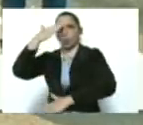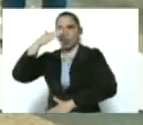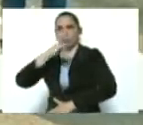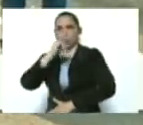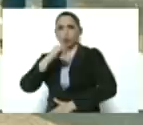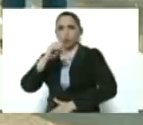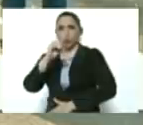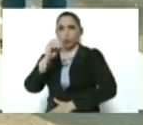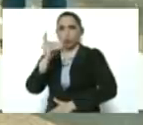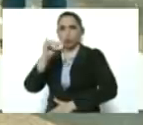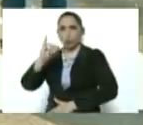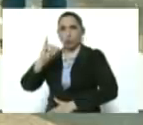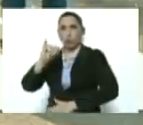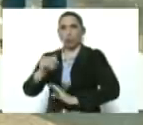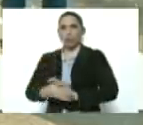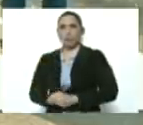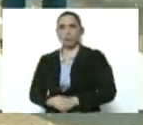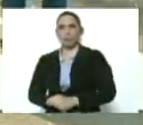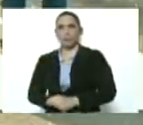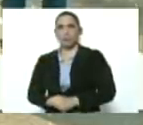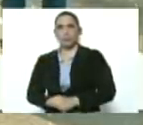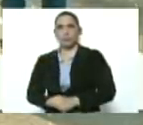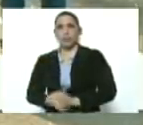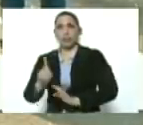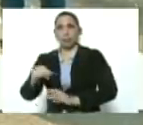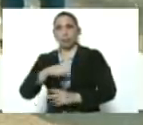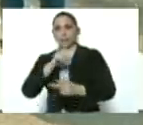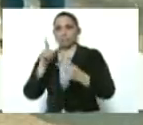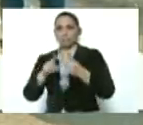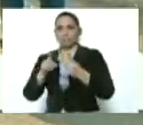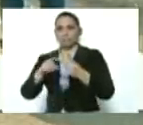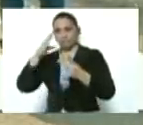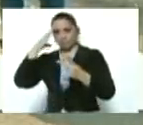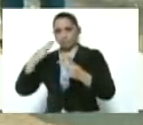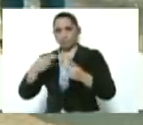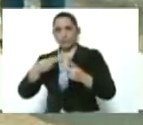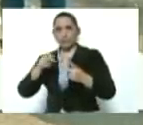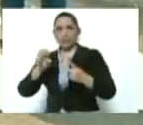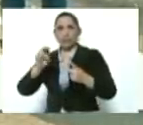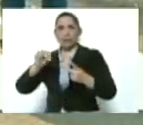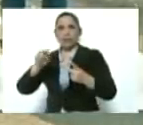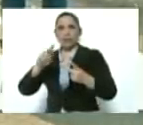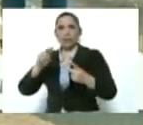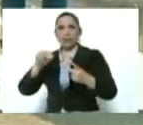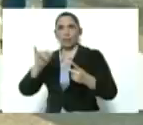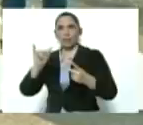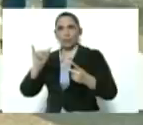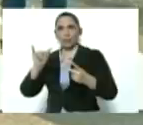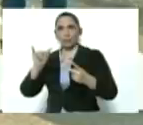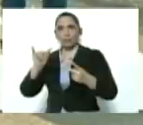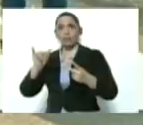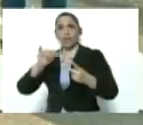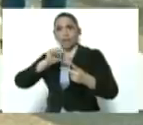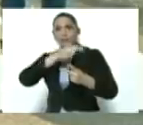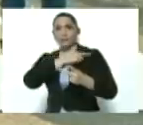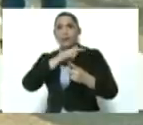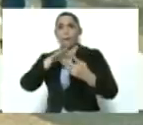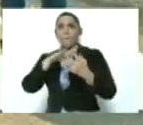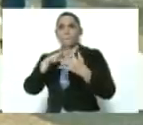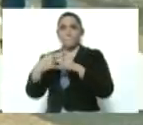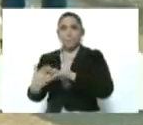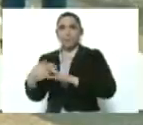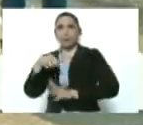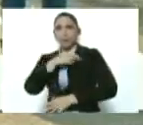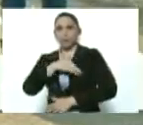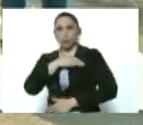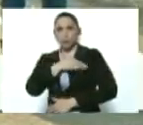saudí la guaira general francisco coraje así como el coronel henri borge jefe de la misión barrio nuevo tricolor protección